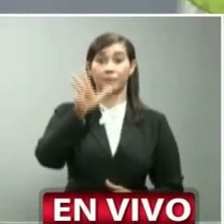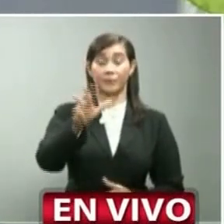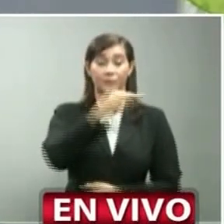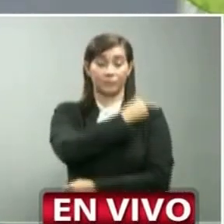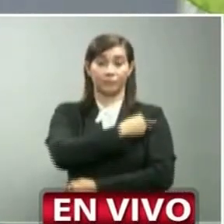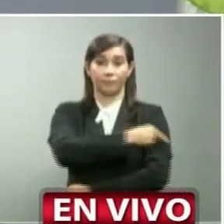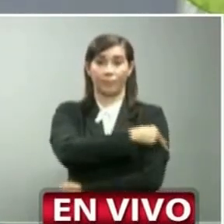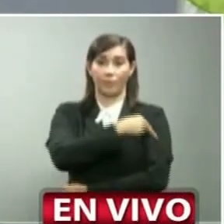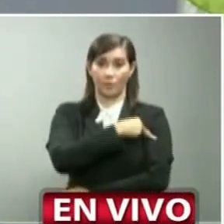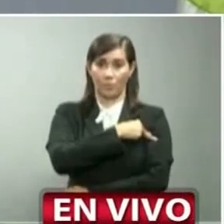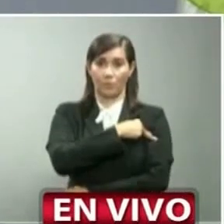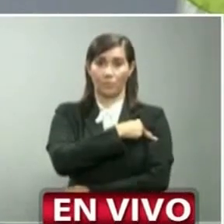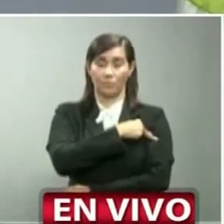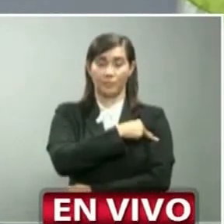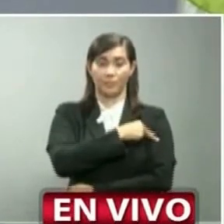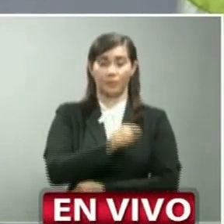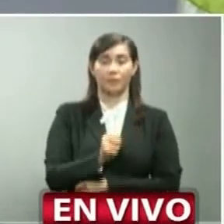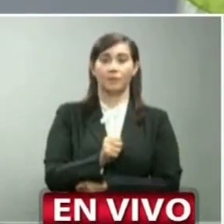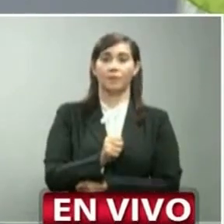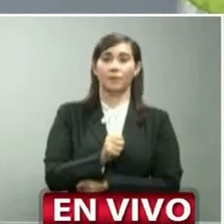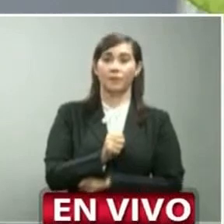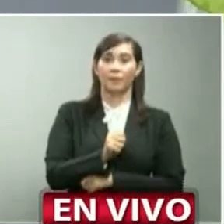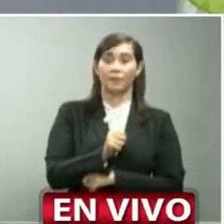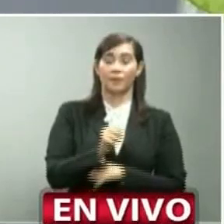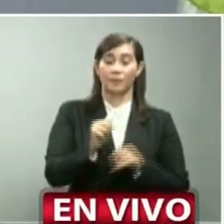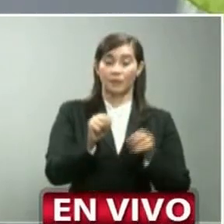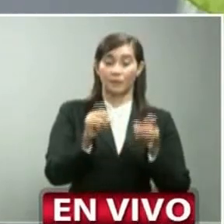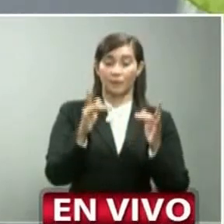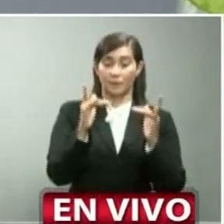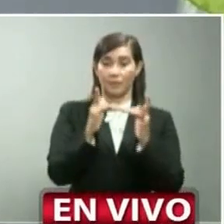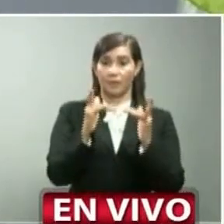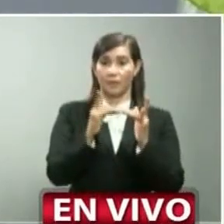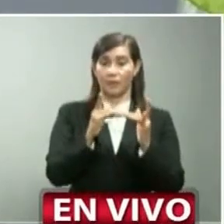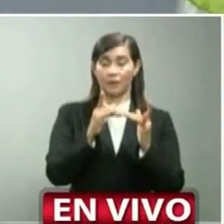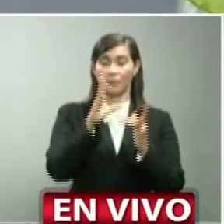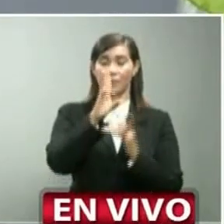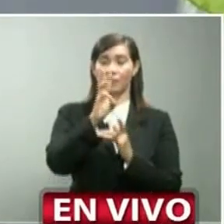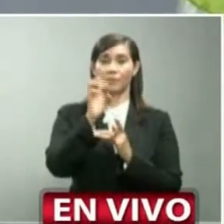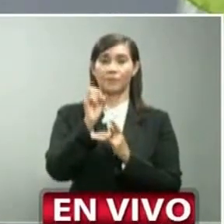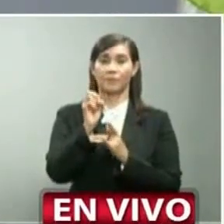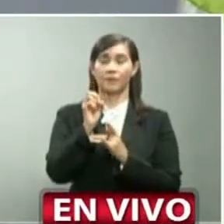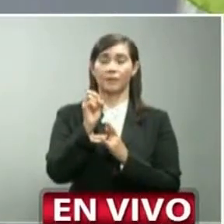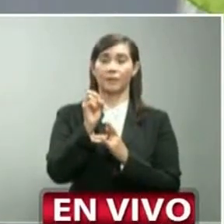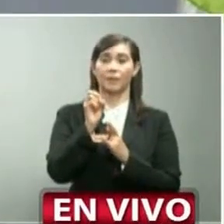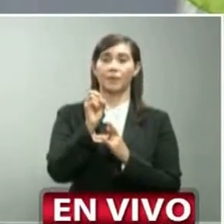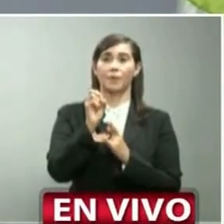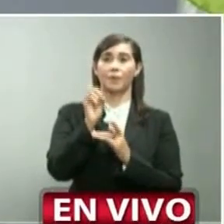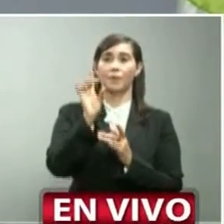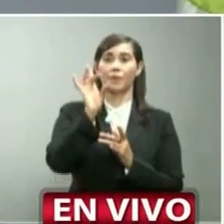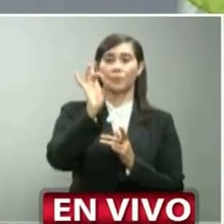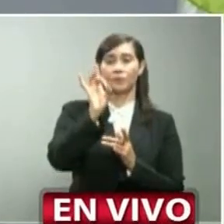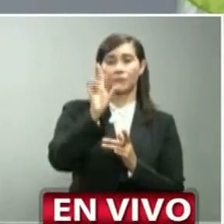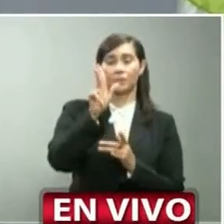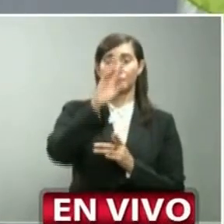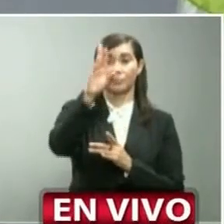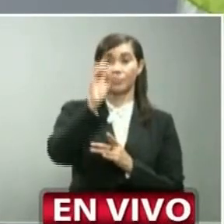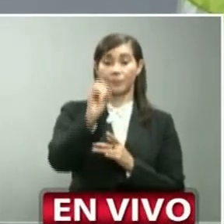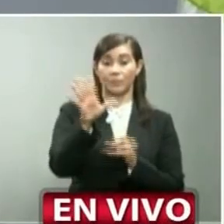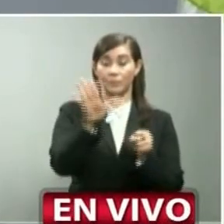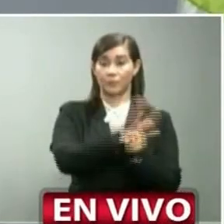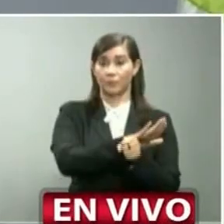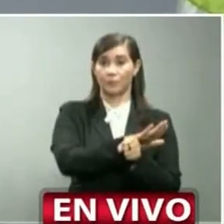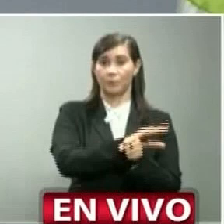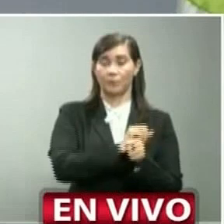de 628 camas disponibles, para un 83%. El número de personas en